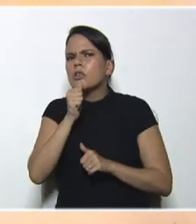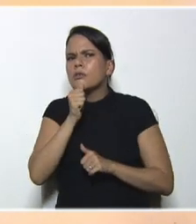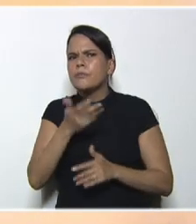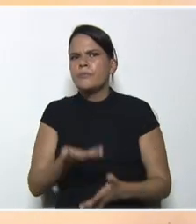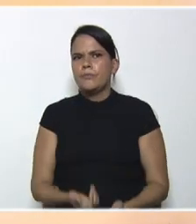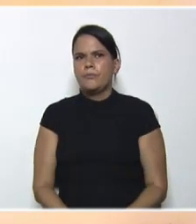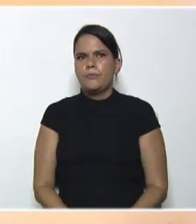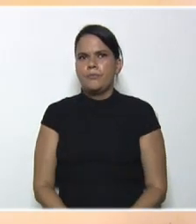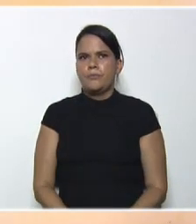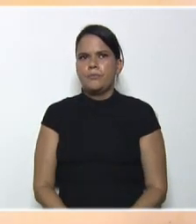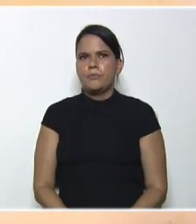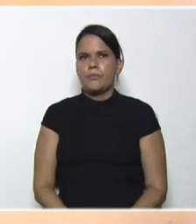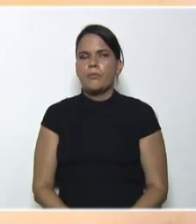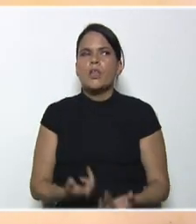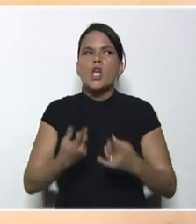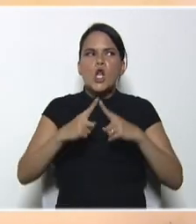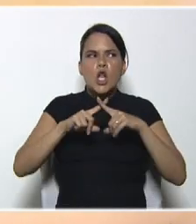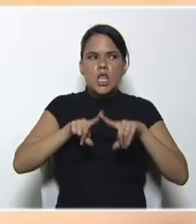Demócrito,